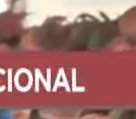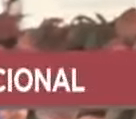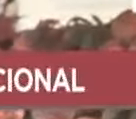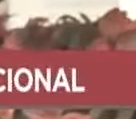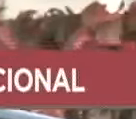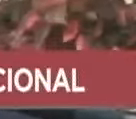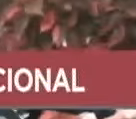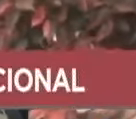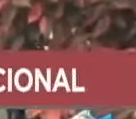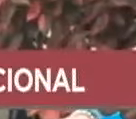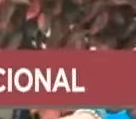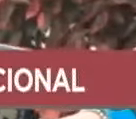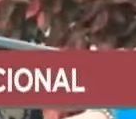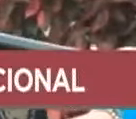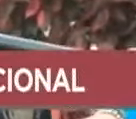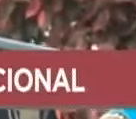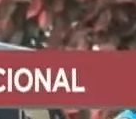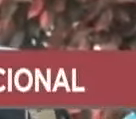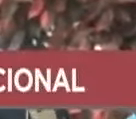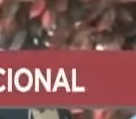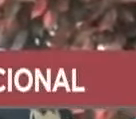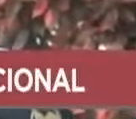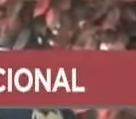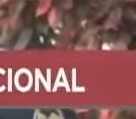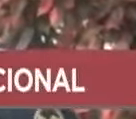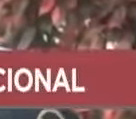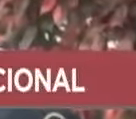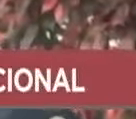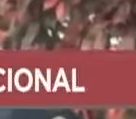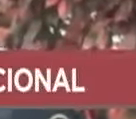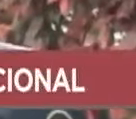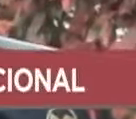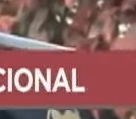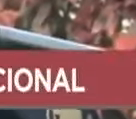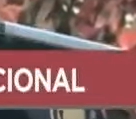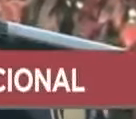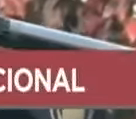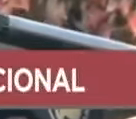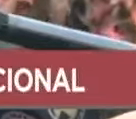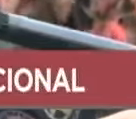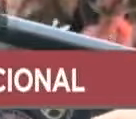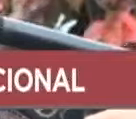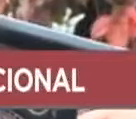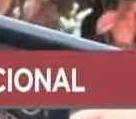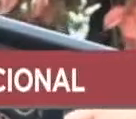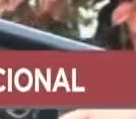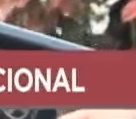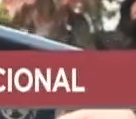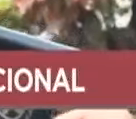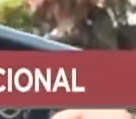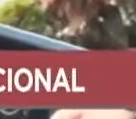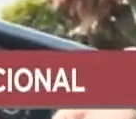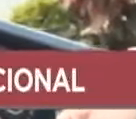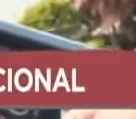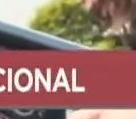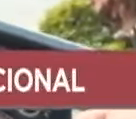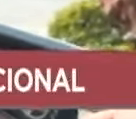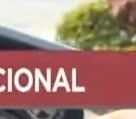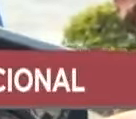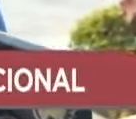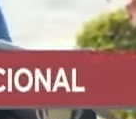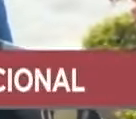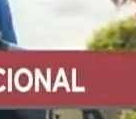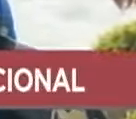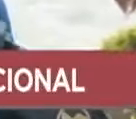fortalecer esta ley. Se pusieron ejemplos muy claros. No más guarimba, no más violencia, no más quemar personas vivas por